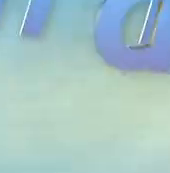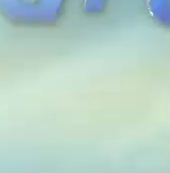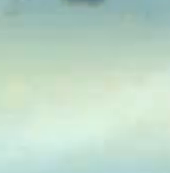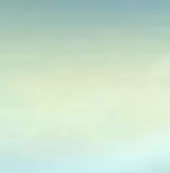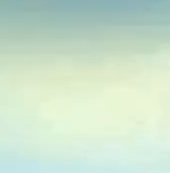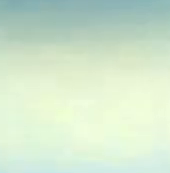La